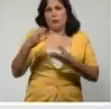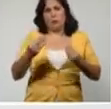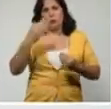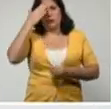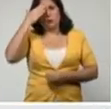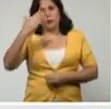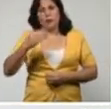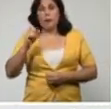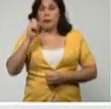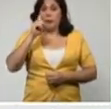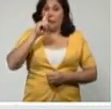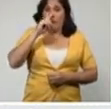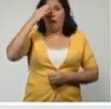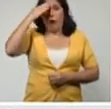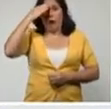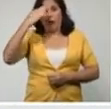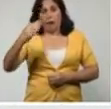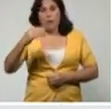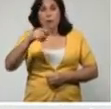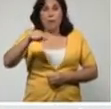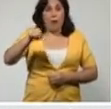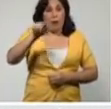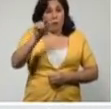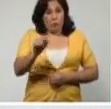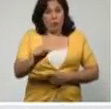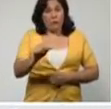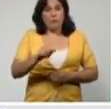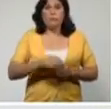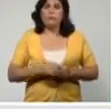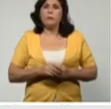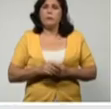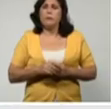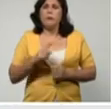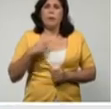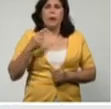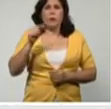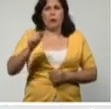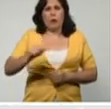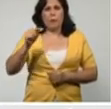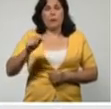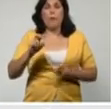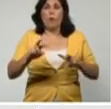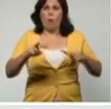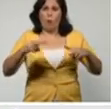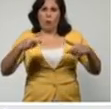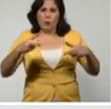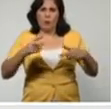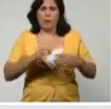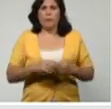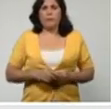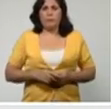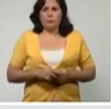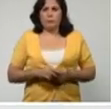terminamos, doctor. El agradecimiento también para usted y, por supuesto, para todos los que nos siguen. Devolvemos la señal a los estudios centrales.